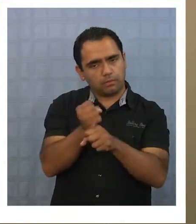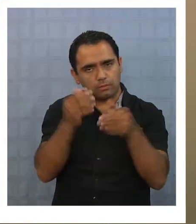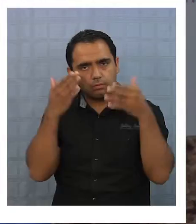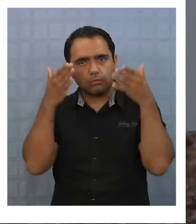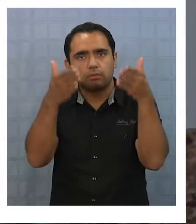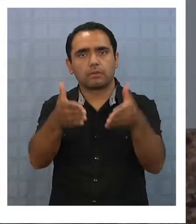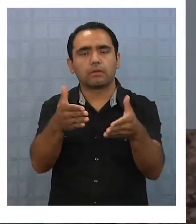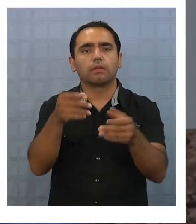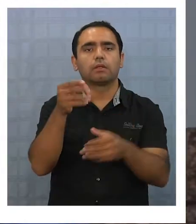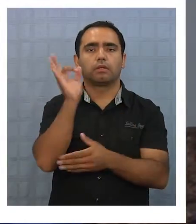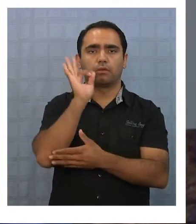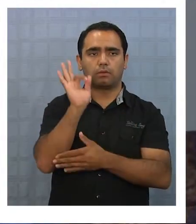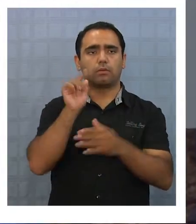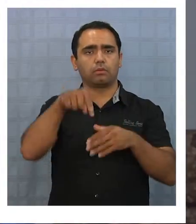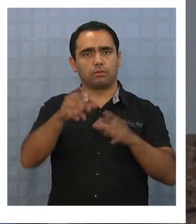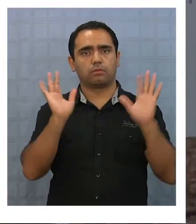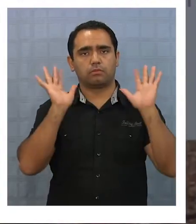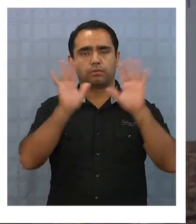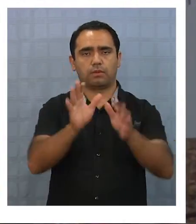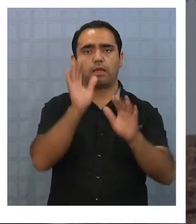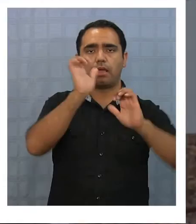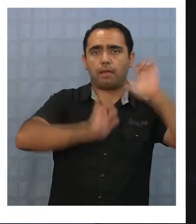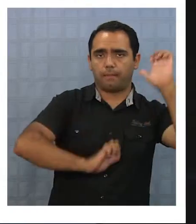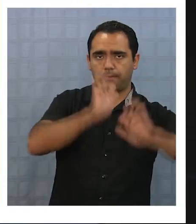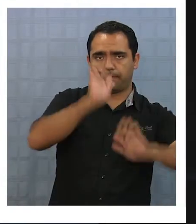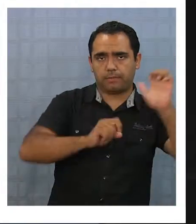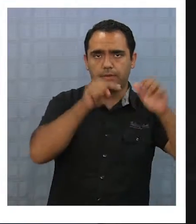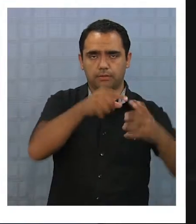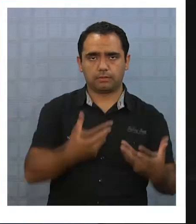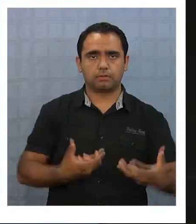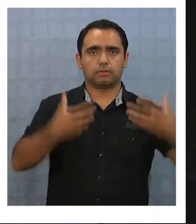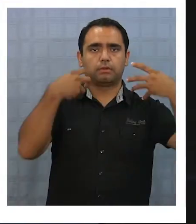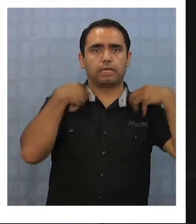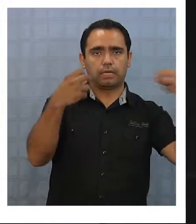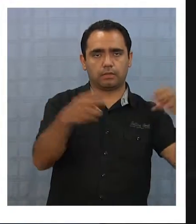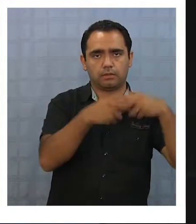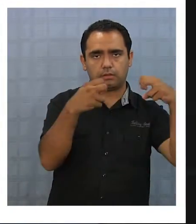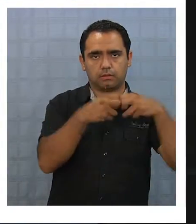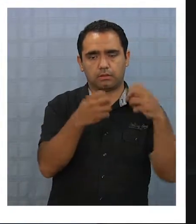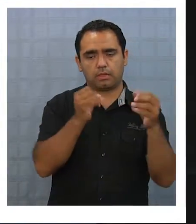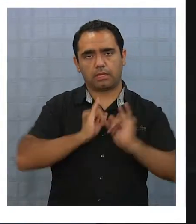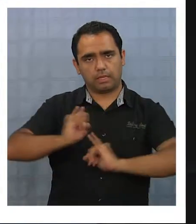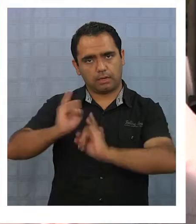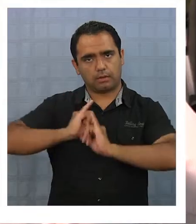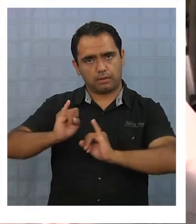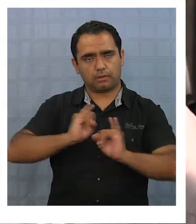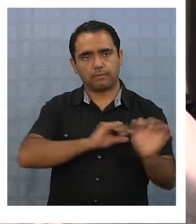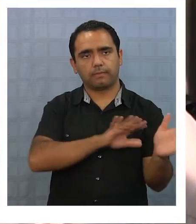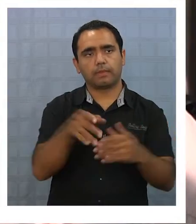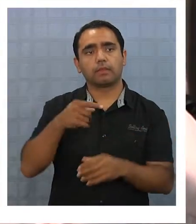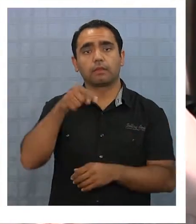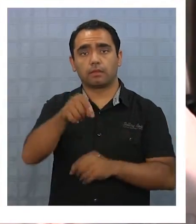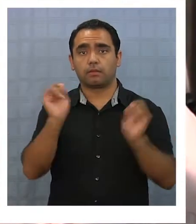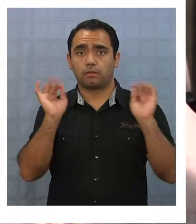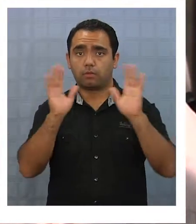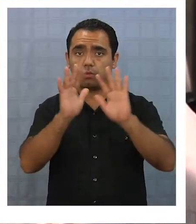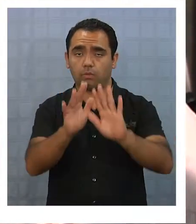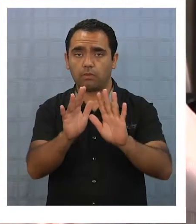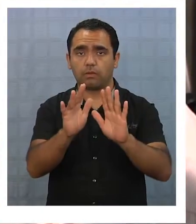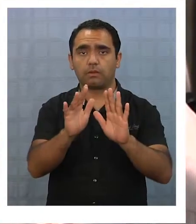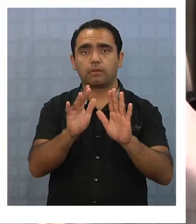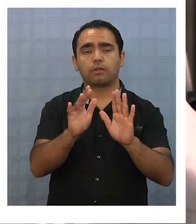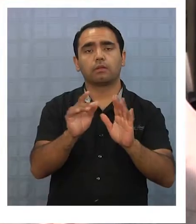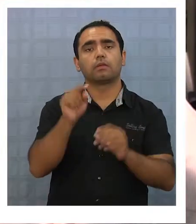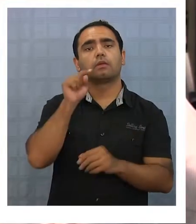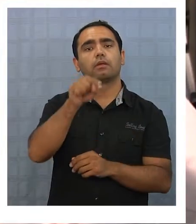trabajando en ese sentido, en esta jornada la empresa eléctrica que va a preparar la ingeniería de talle. En el curso de este encuentro, que